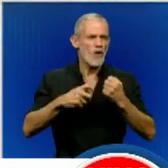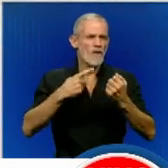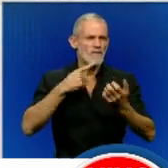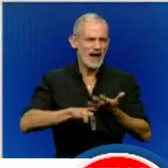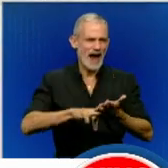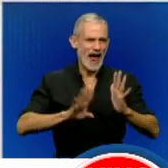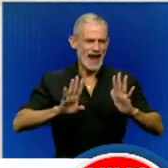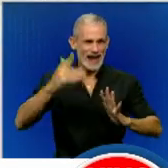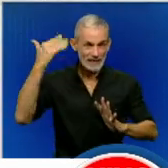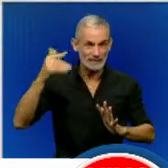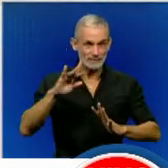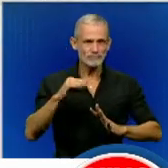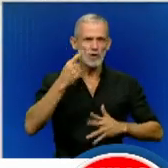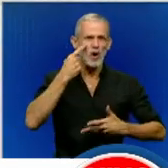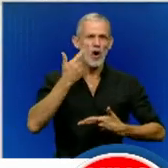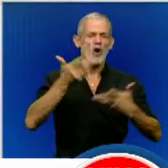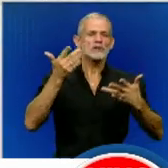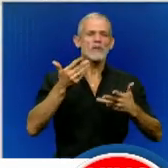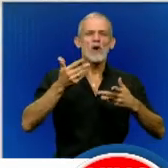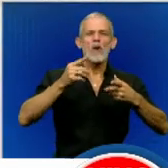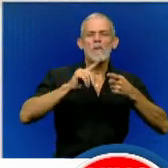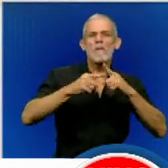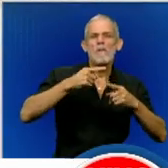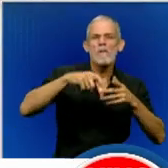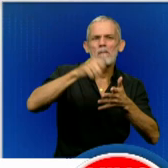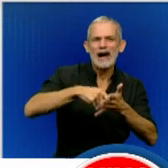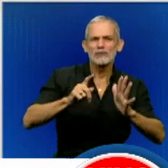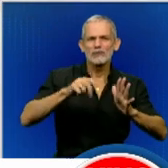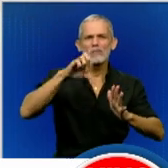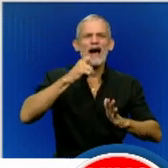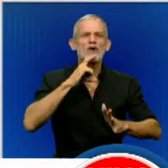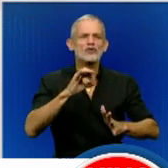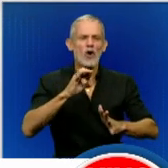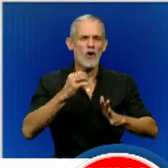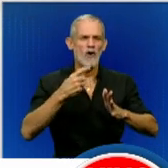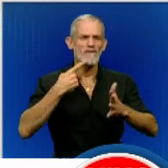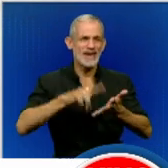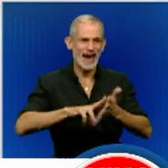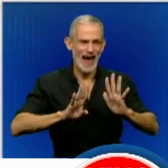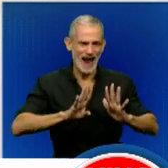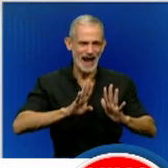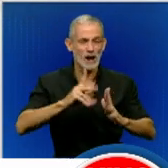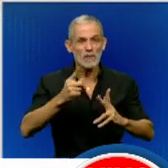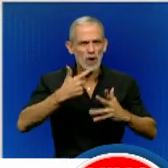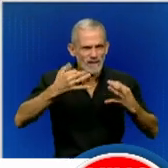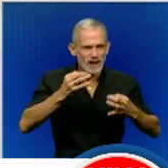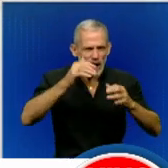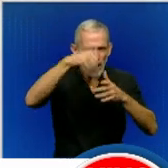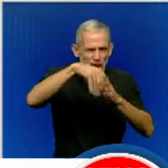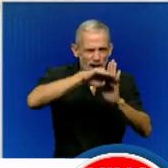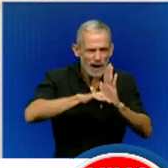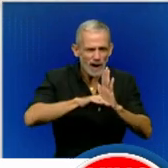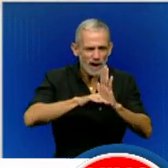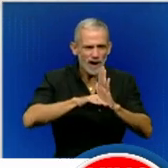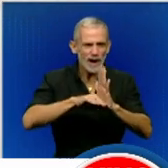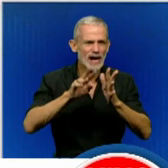consenso fiscal al cual se lo conocía como pacto fiscal pero que en realidad por el contenido propio que